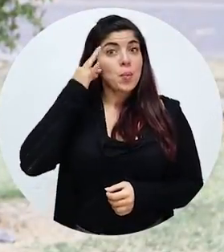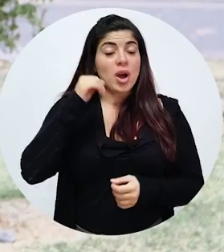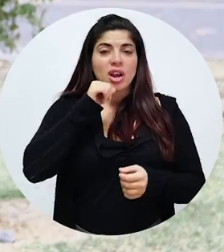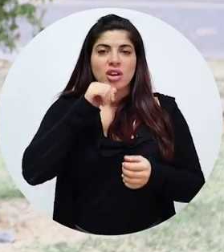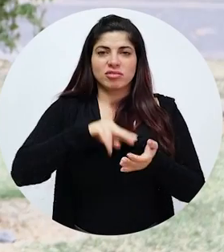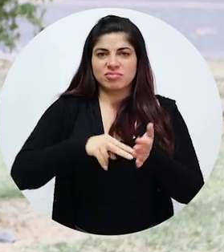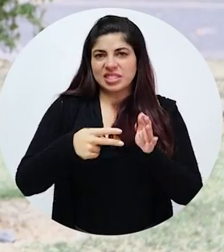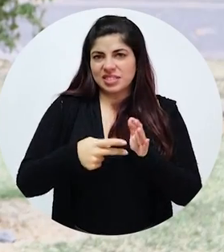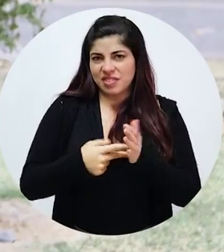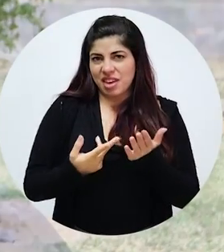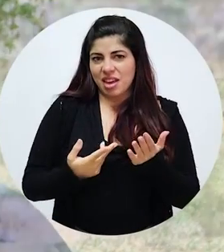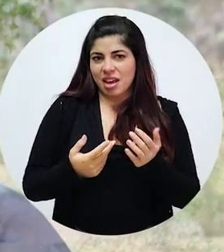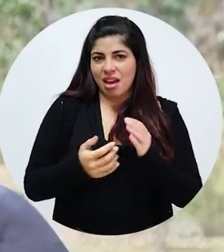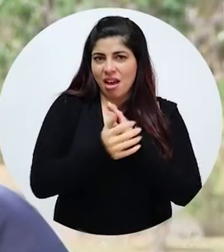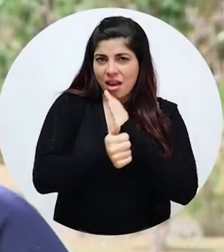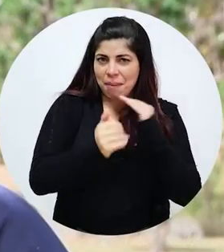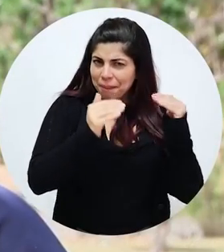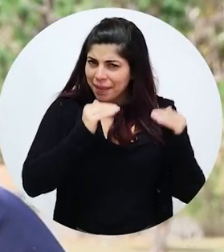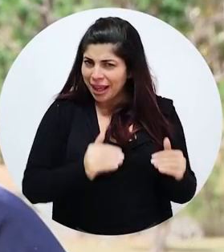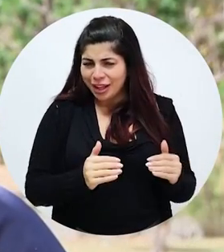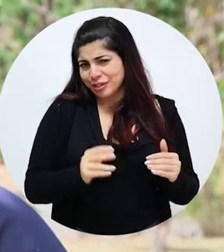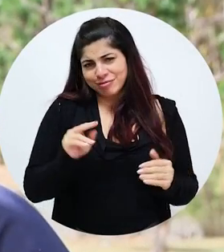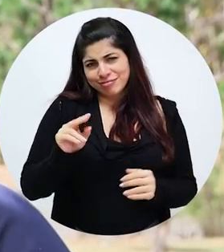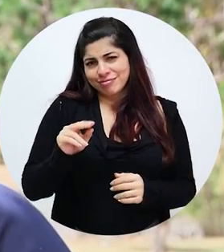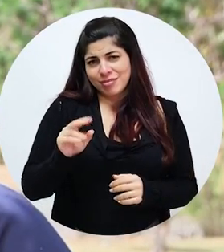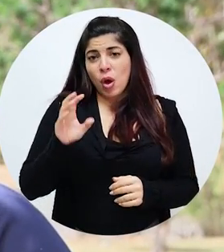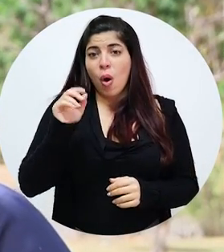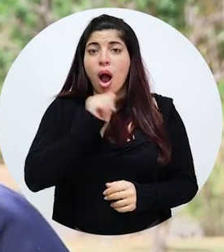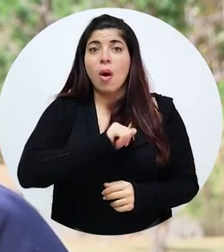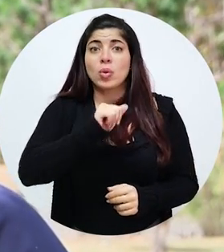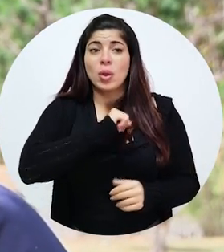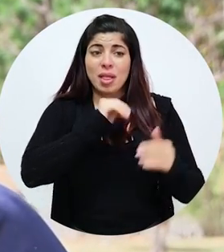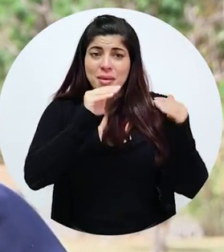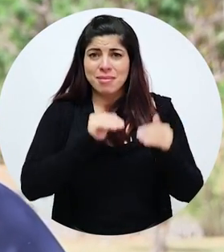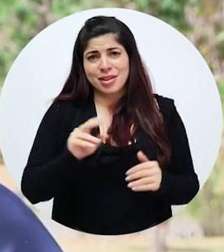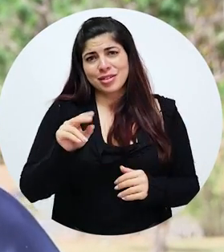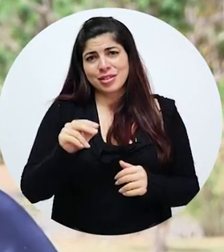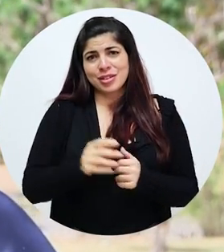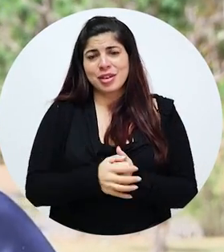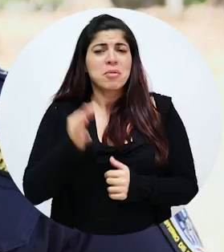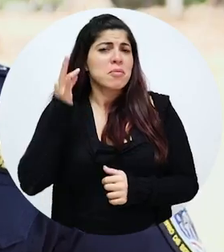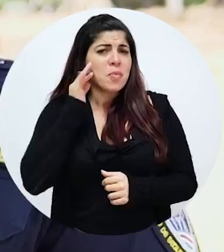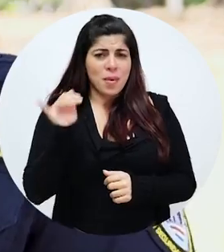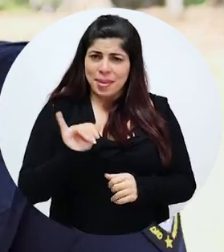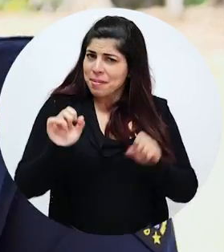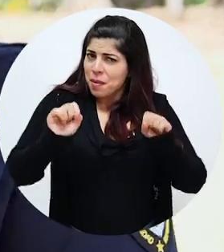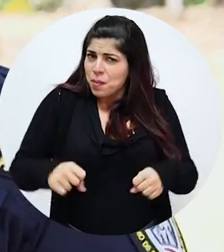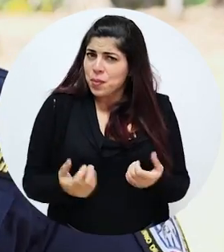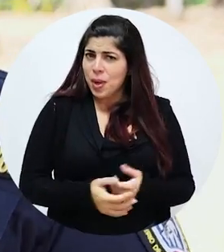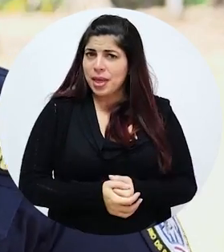El hecho de que seamos mujeres no quiere decir que tengamos menos capacidades o autoridad.